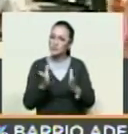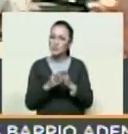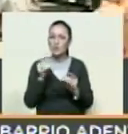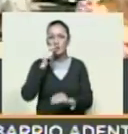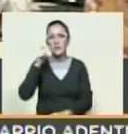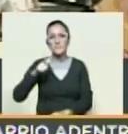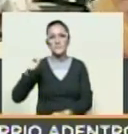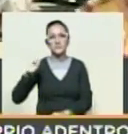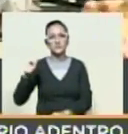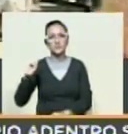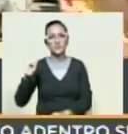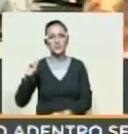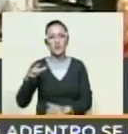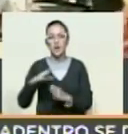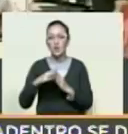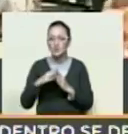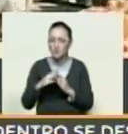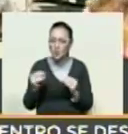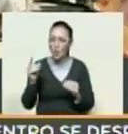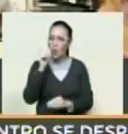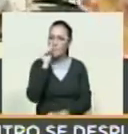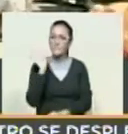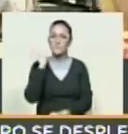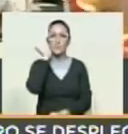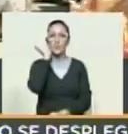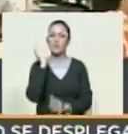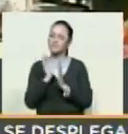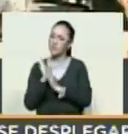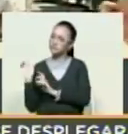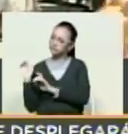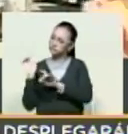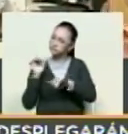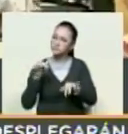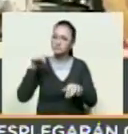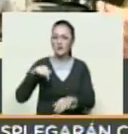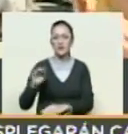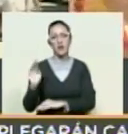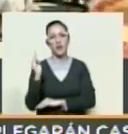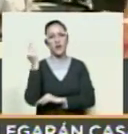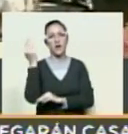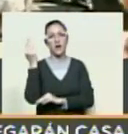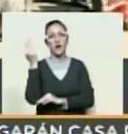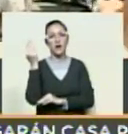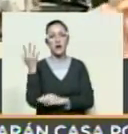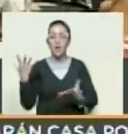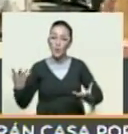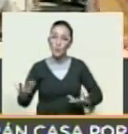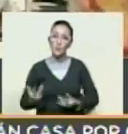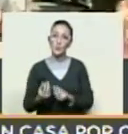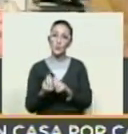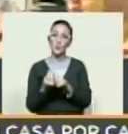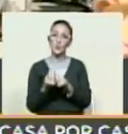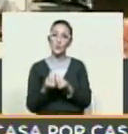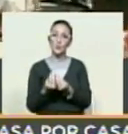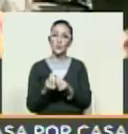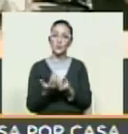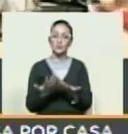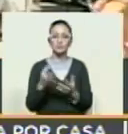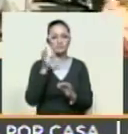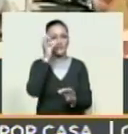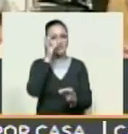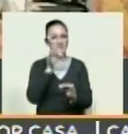toda la patria, a todos los hombres y mujeres que vengan para nuestro estado, para que en conjunto hagamos un acto de